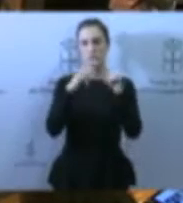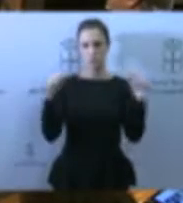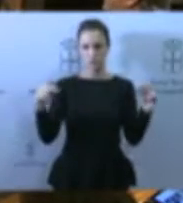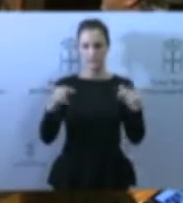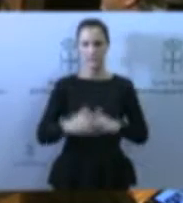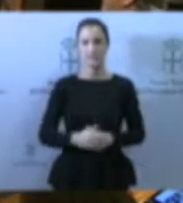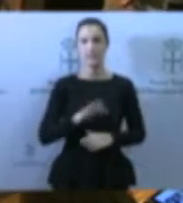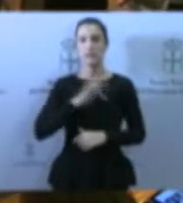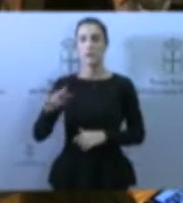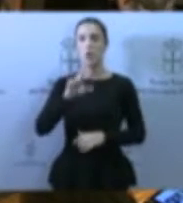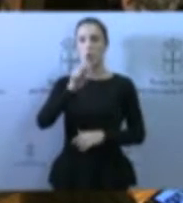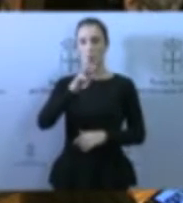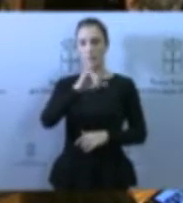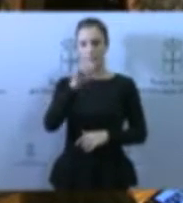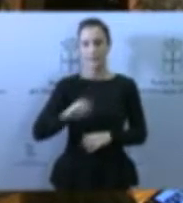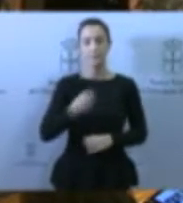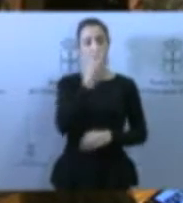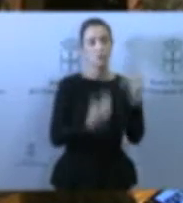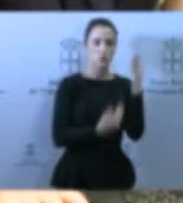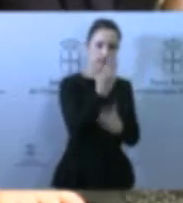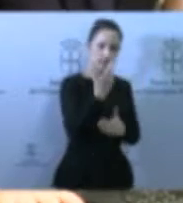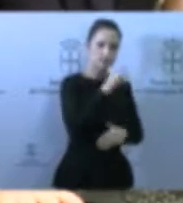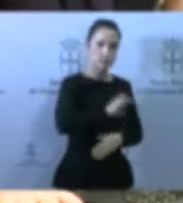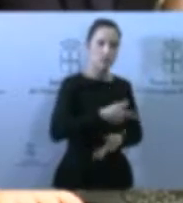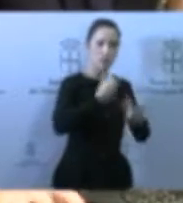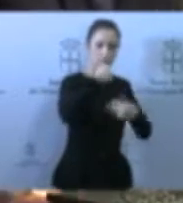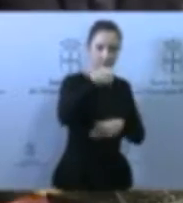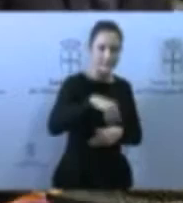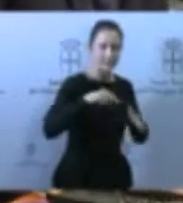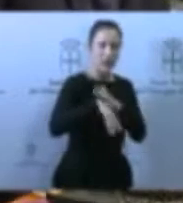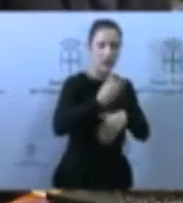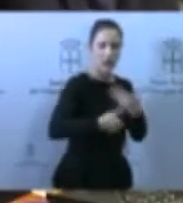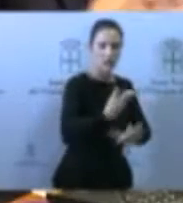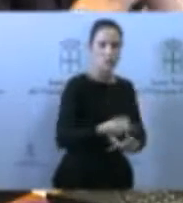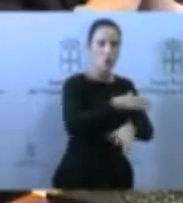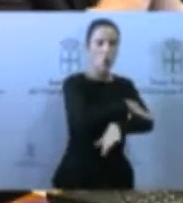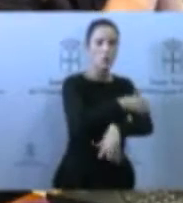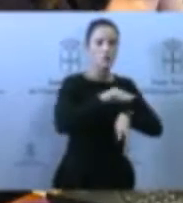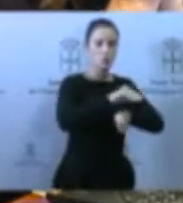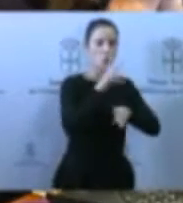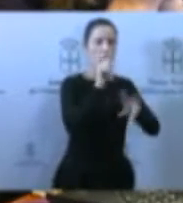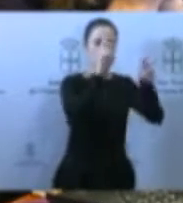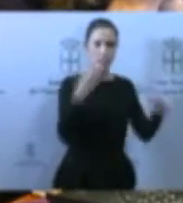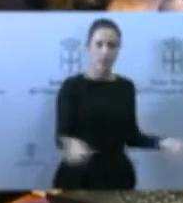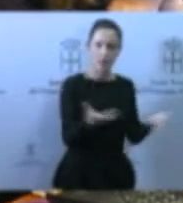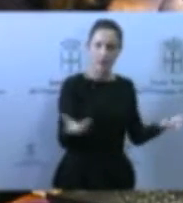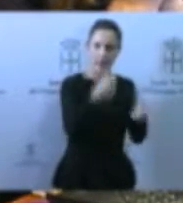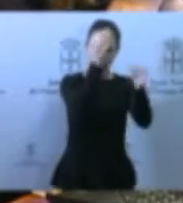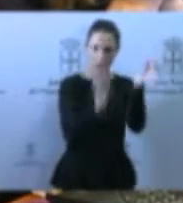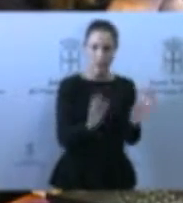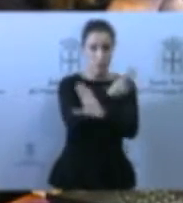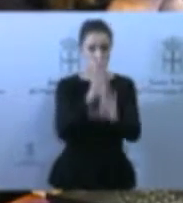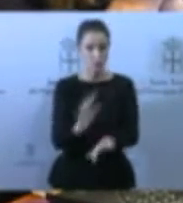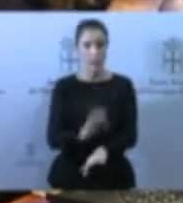Buenos días. Señor presidente, ¿cuál ha sido la gestión de su Gobierno ante la emergencia social provocada por las últimas nevadas y cuál es su valoración